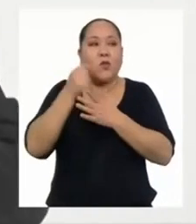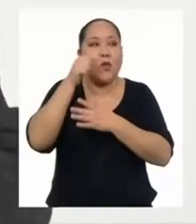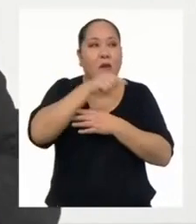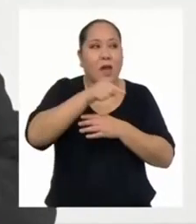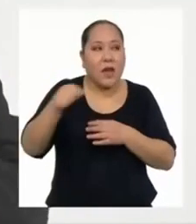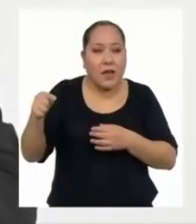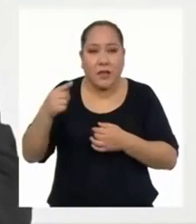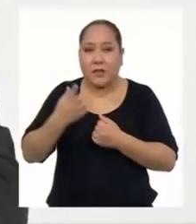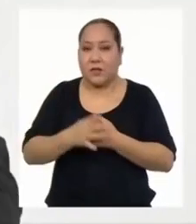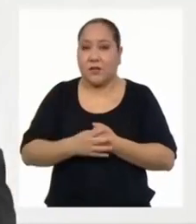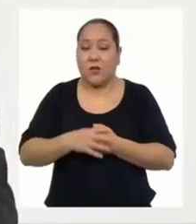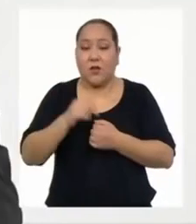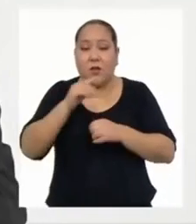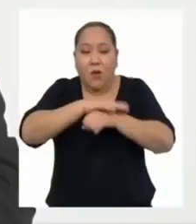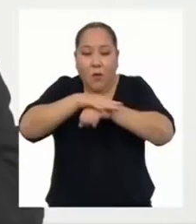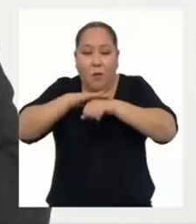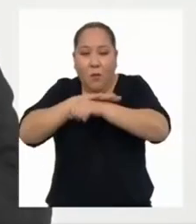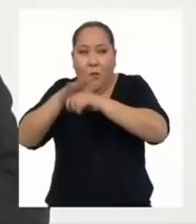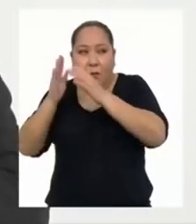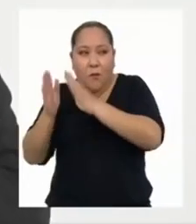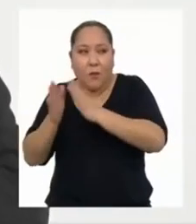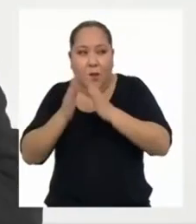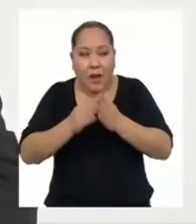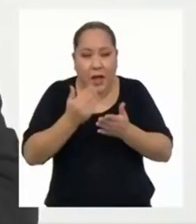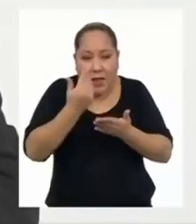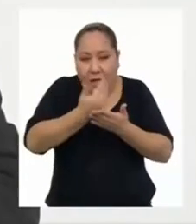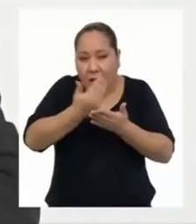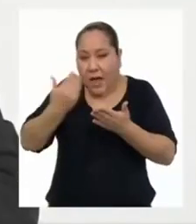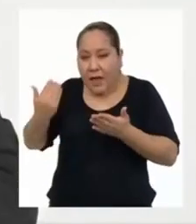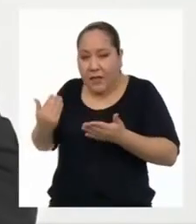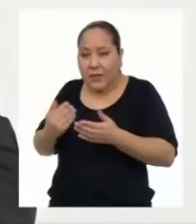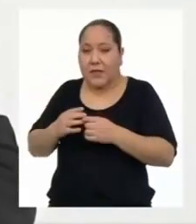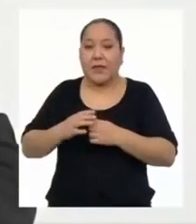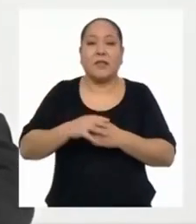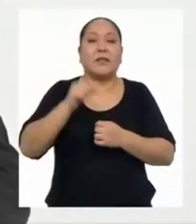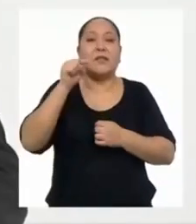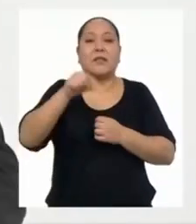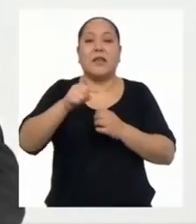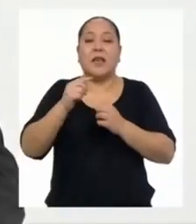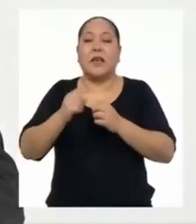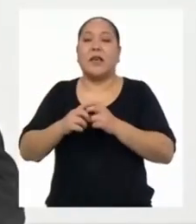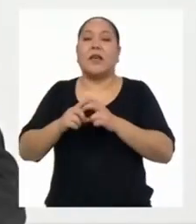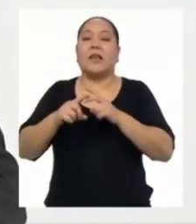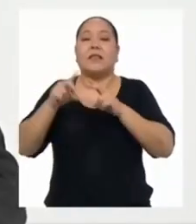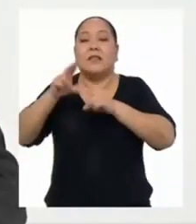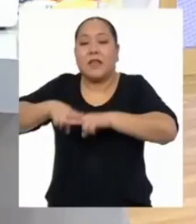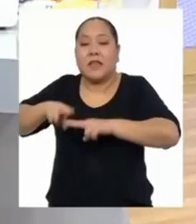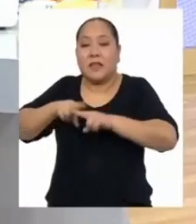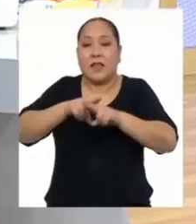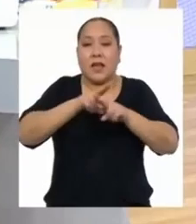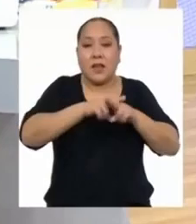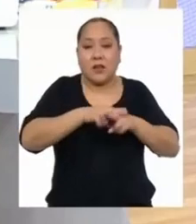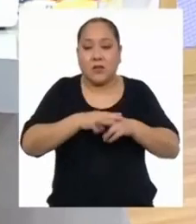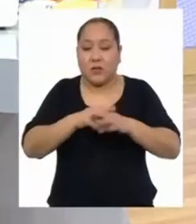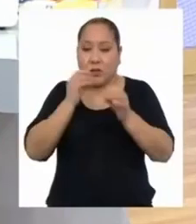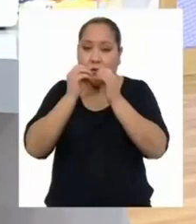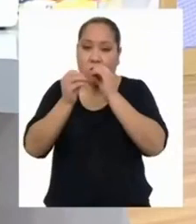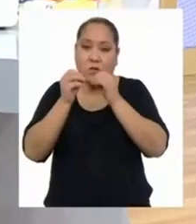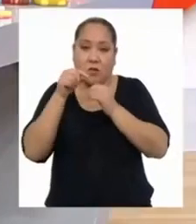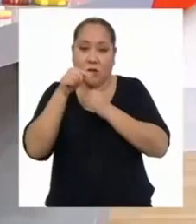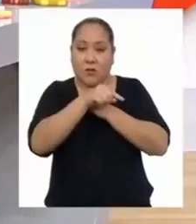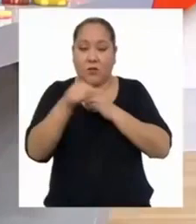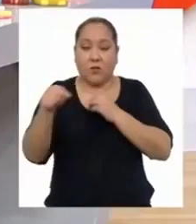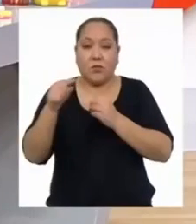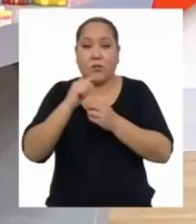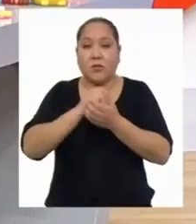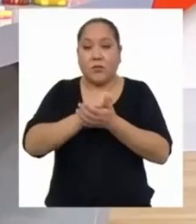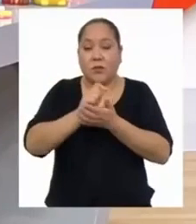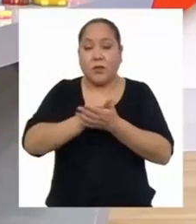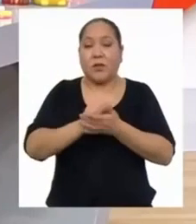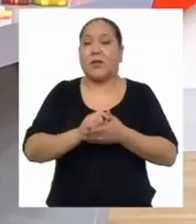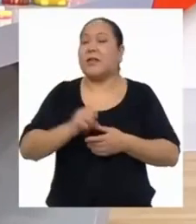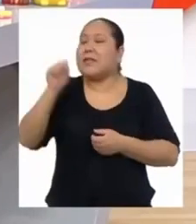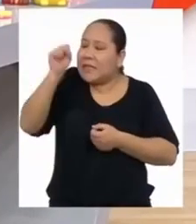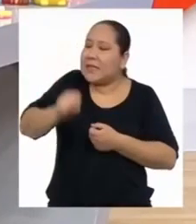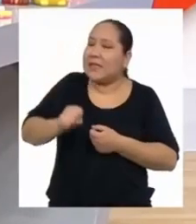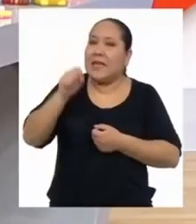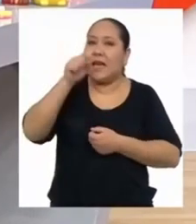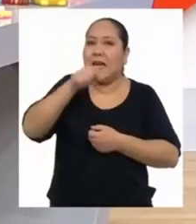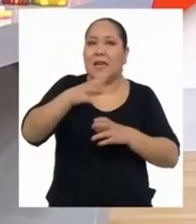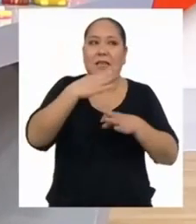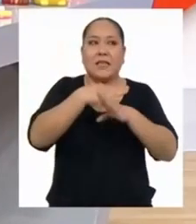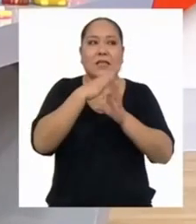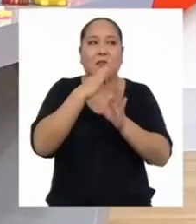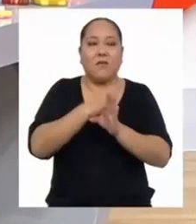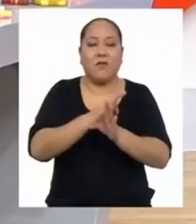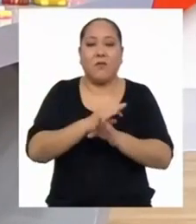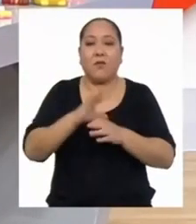hacer un plan previo antes de sentarnos a redactar cualquier texto? Claro. Solo de esa forma